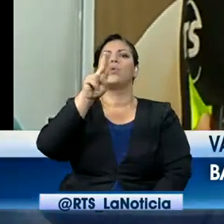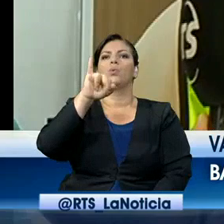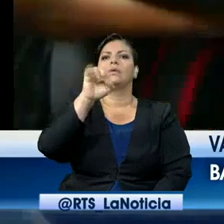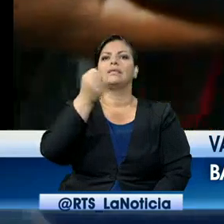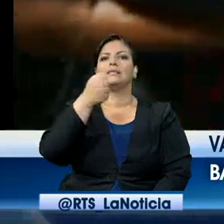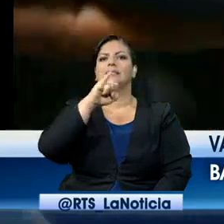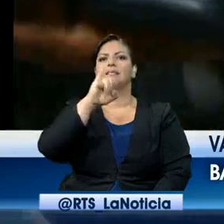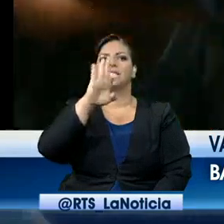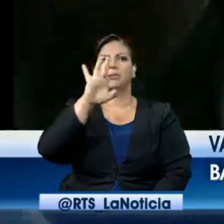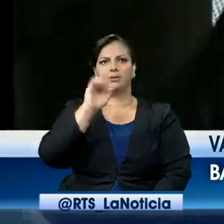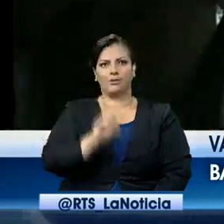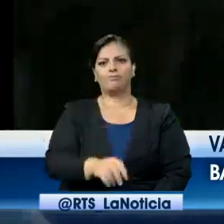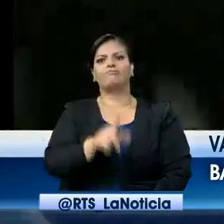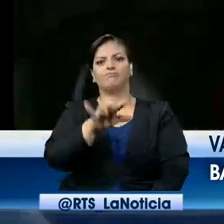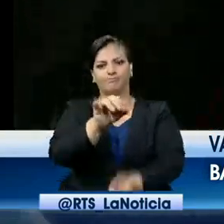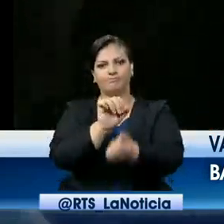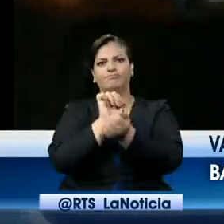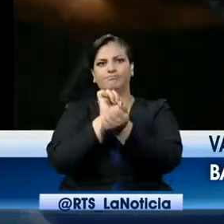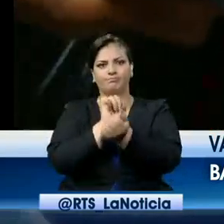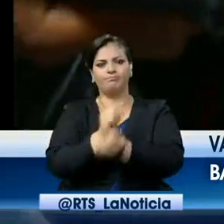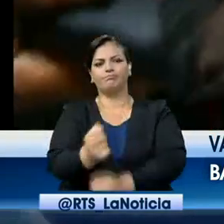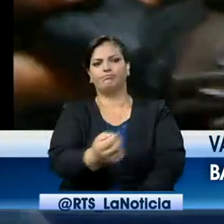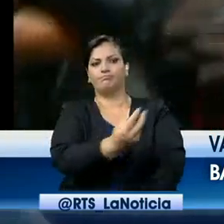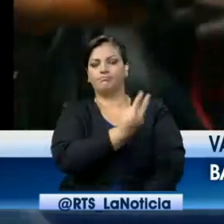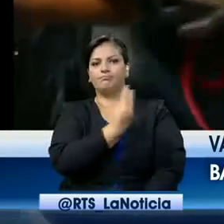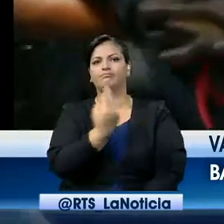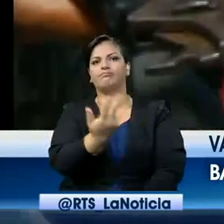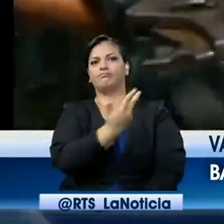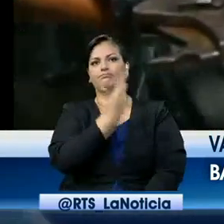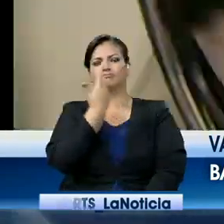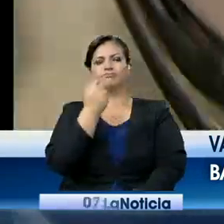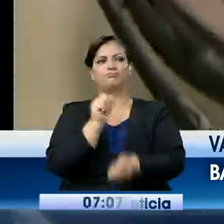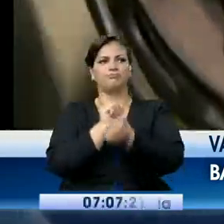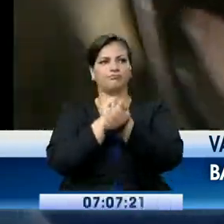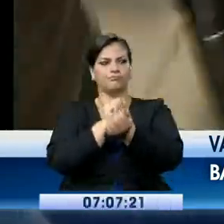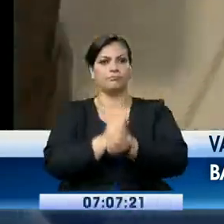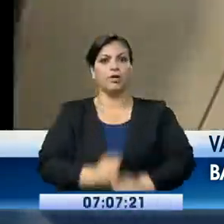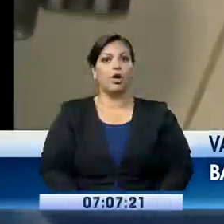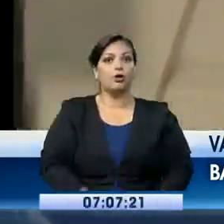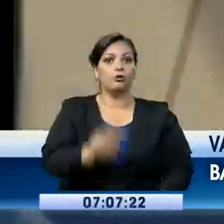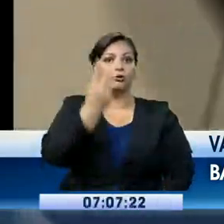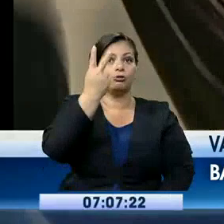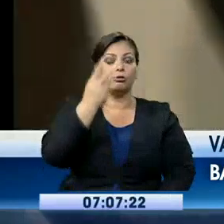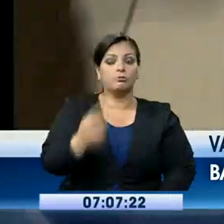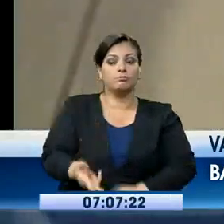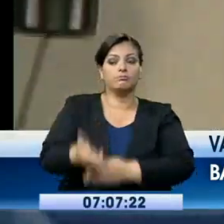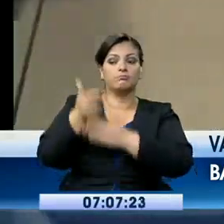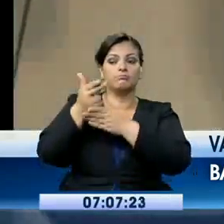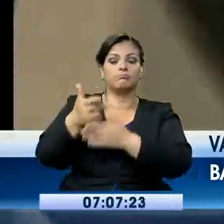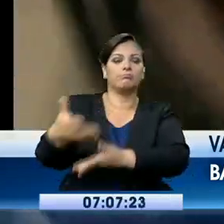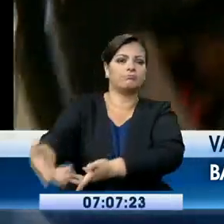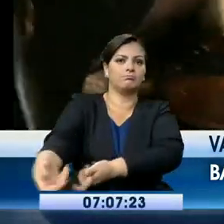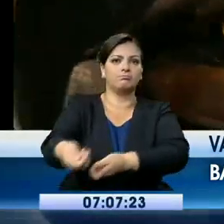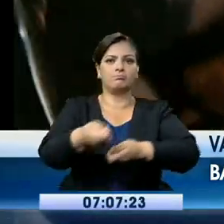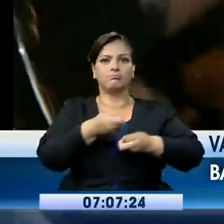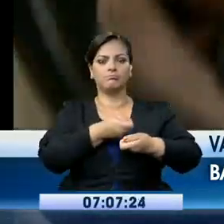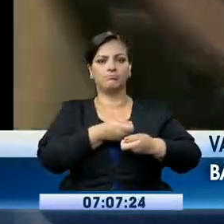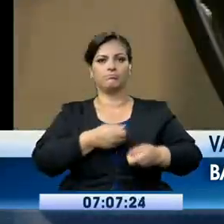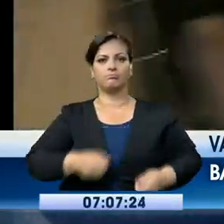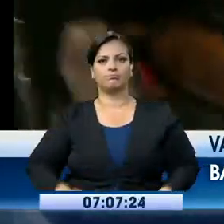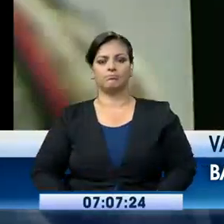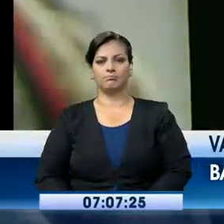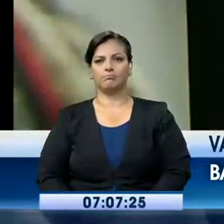detenidos. También fueron decomisadas dos armas que pasarán a cadena de custodia judicial como parte del proceso